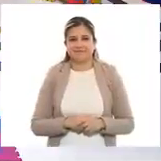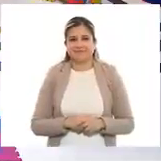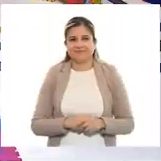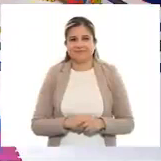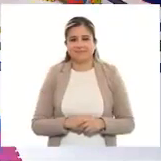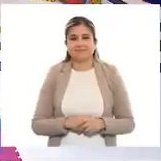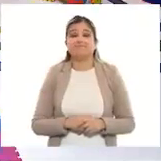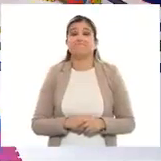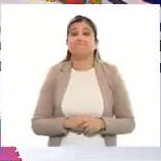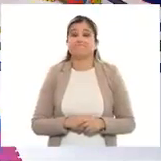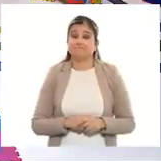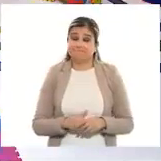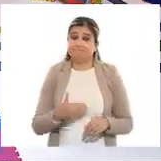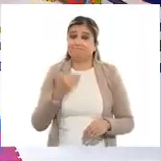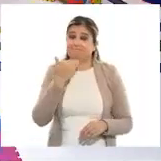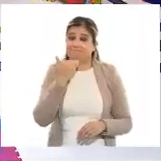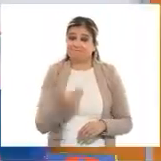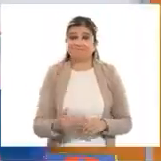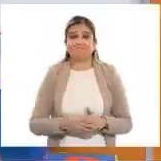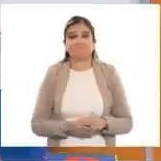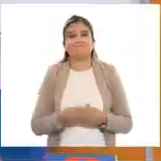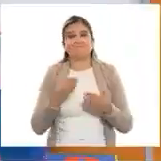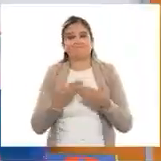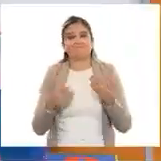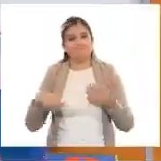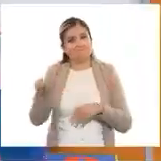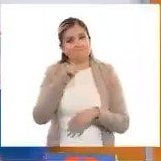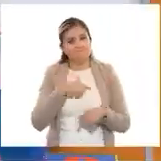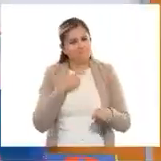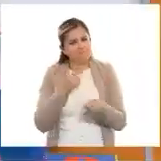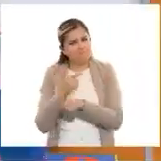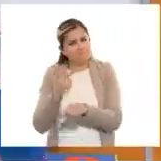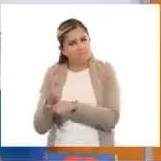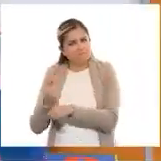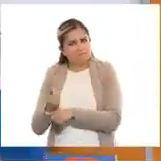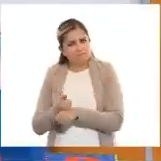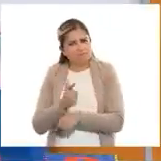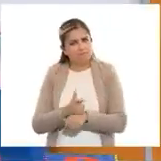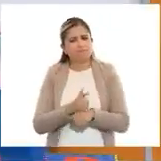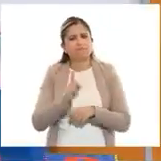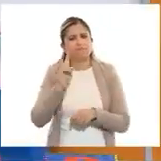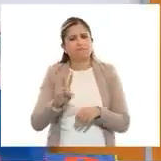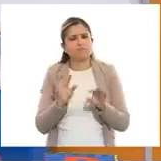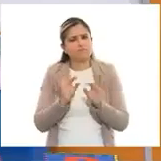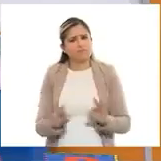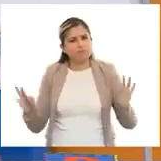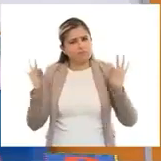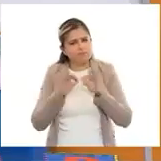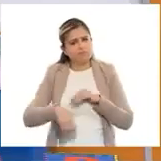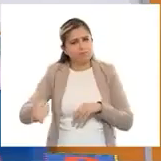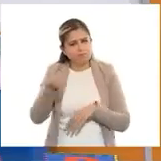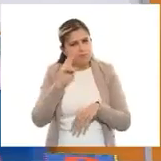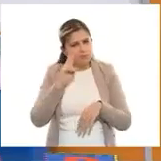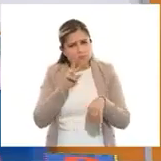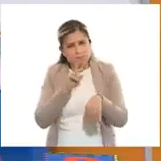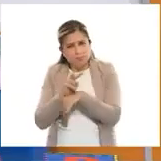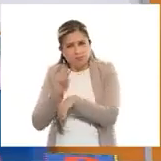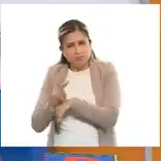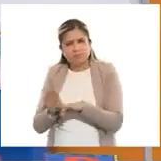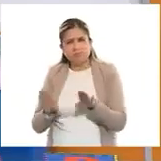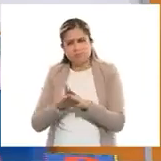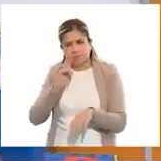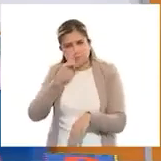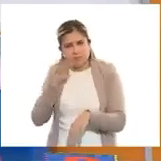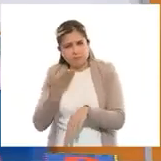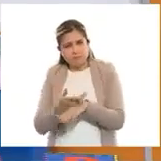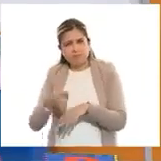Sí. Muy bien. Muy bien. Nos hemos dado cuenta que ahora es muy importante vigilar que las